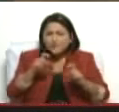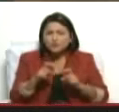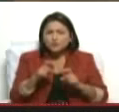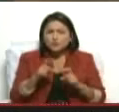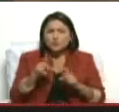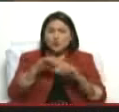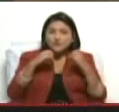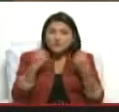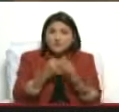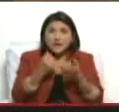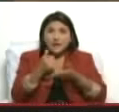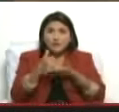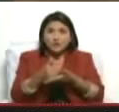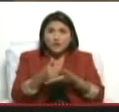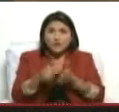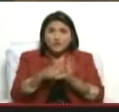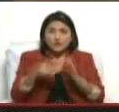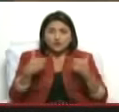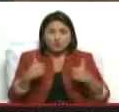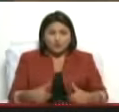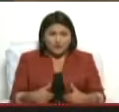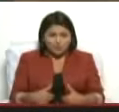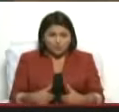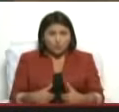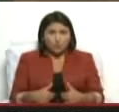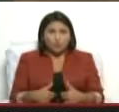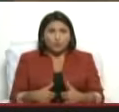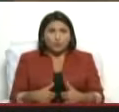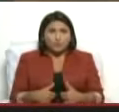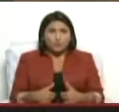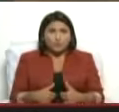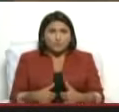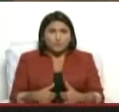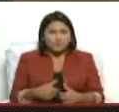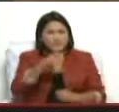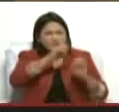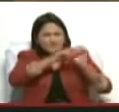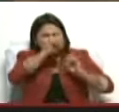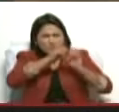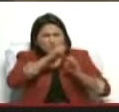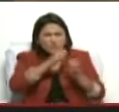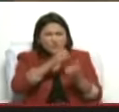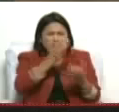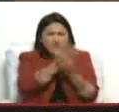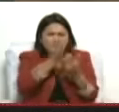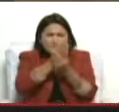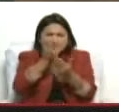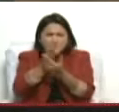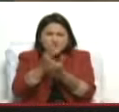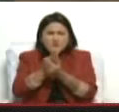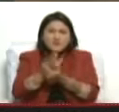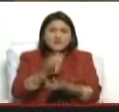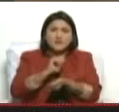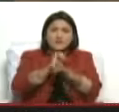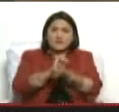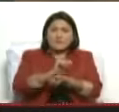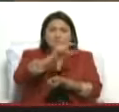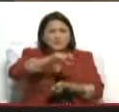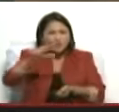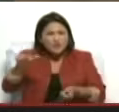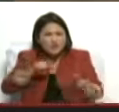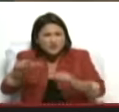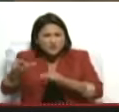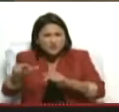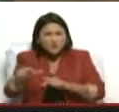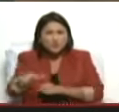oficina de cooperación en derechos humanos tiene por qué estar auditando expedient tiene por qué estar solicitando en